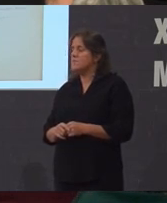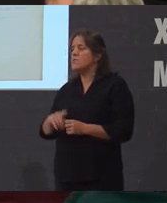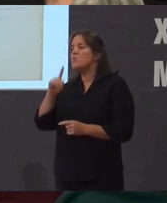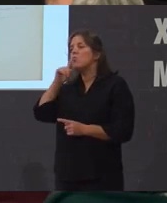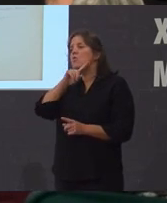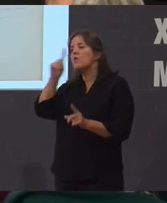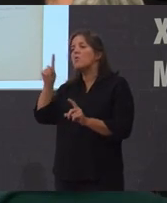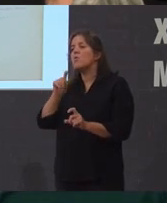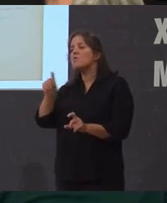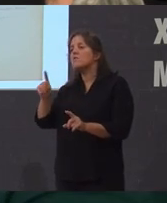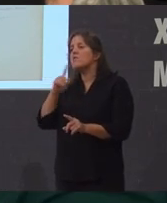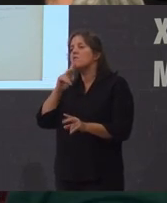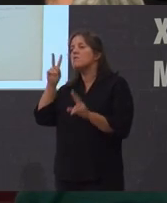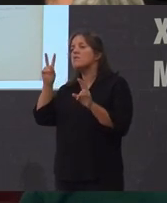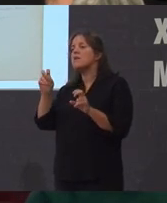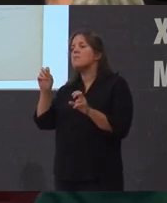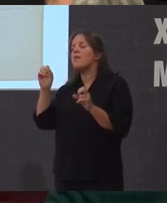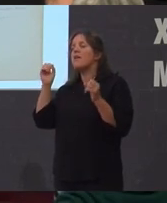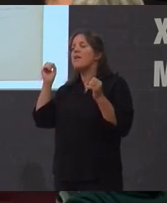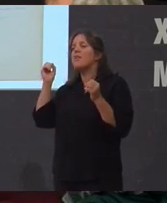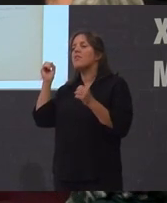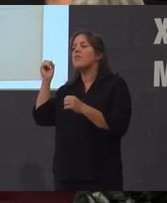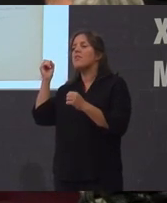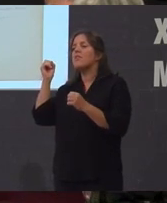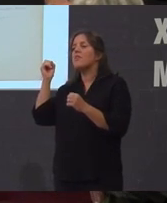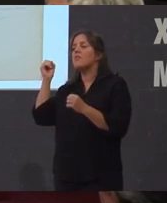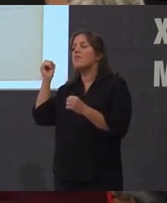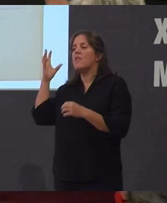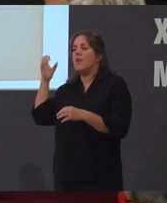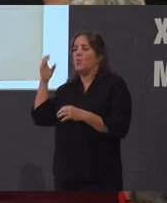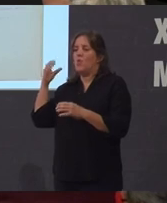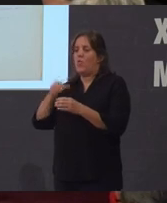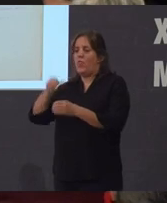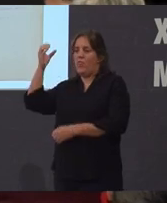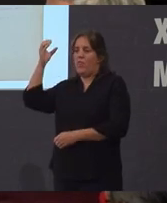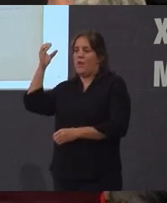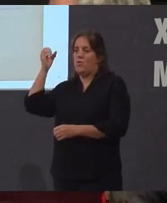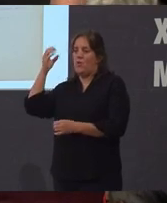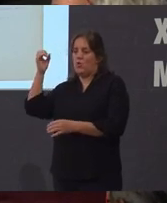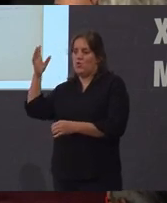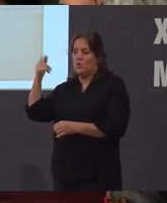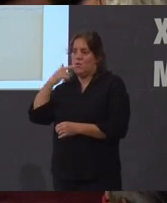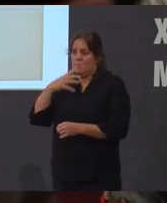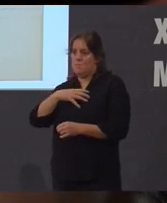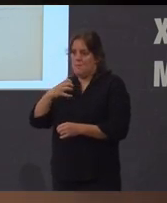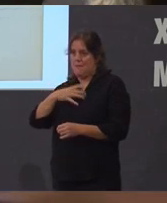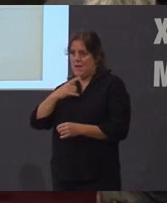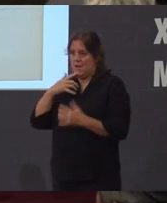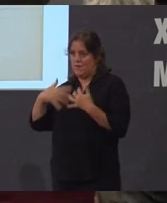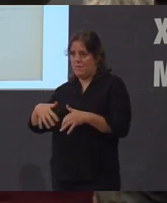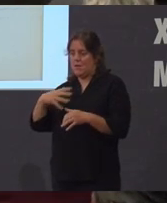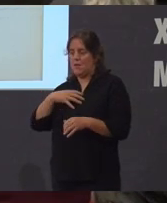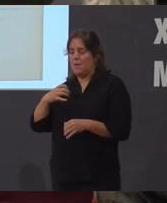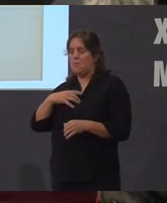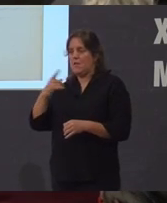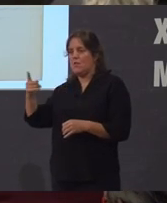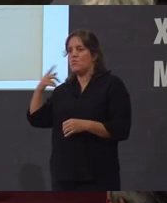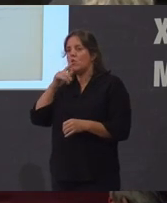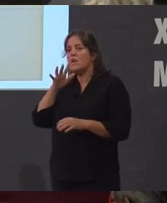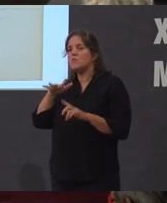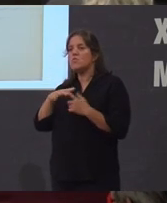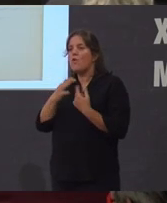Unha cuestión, o tema da celulosa, que é unha cuestión actual ainda, non? Pero no que se refiere todo ao